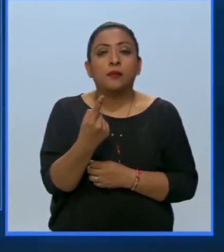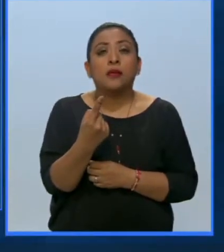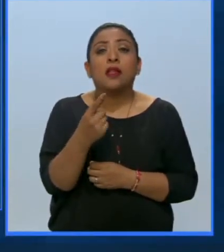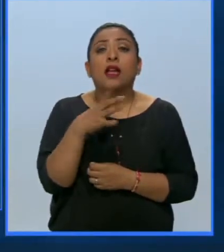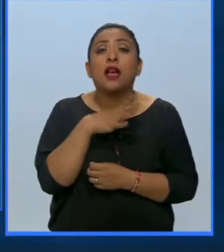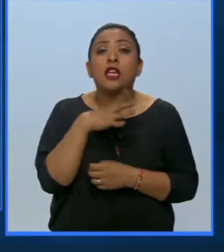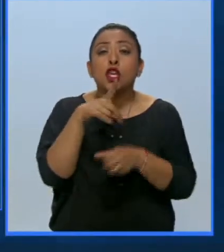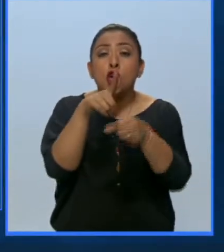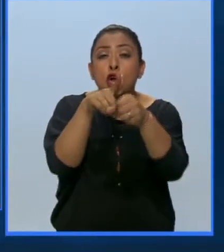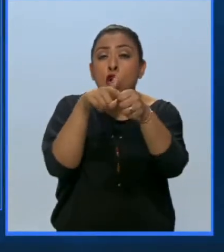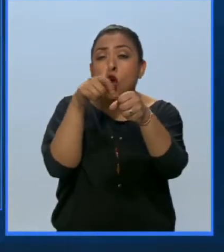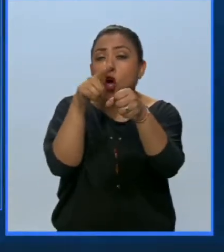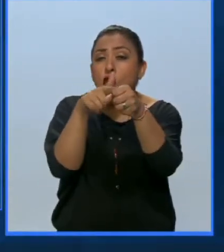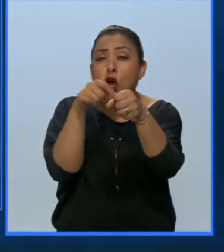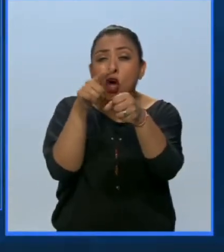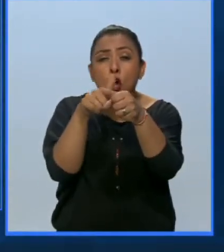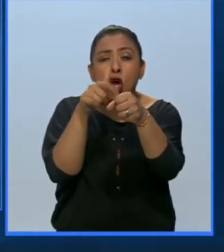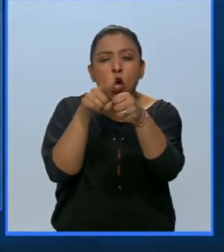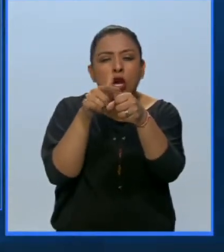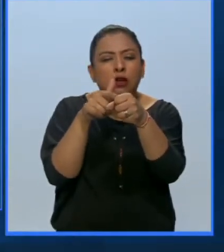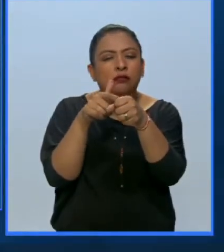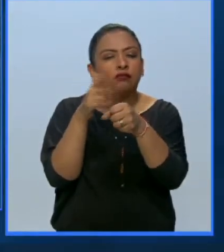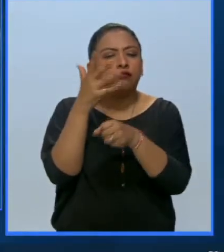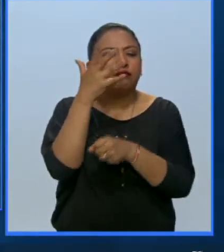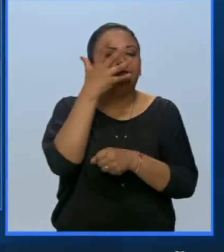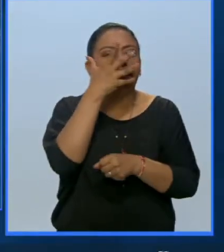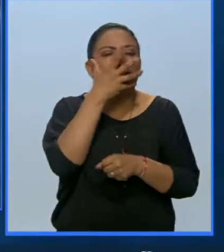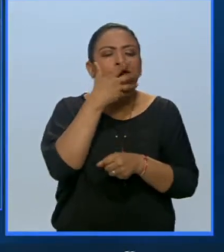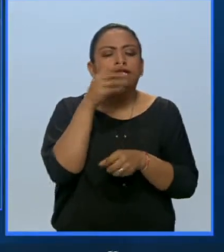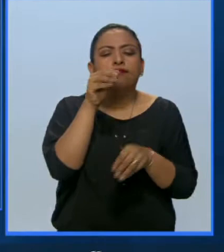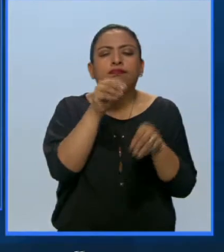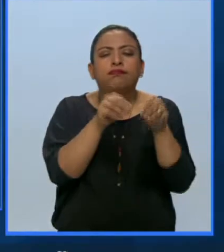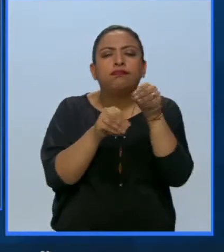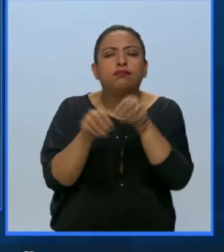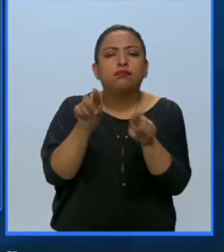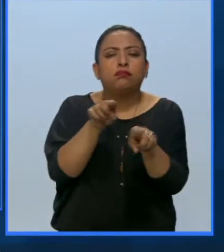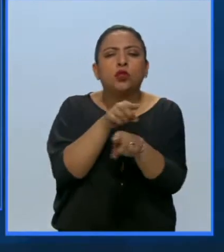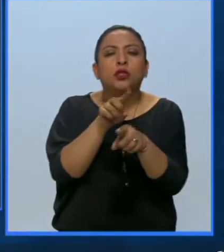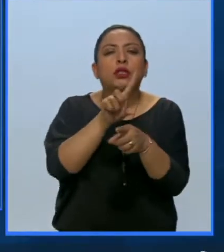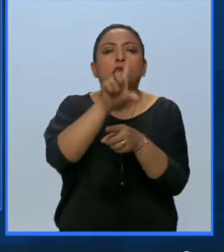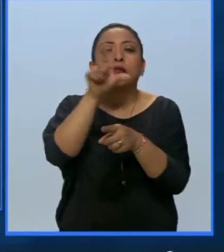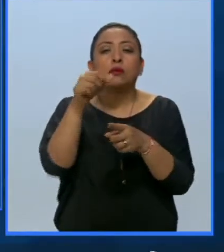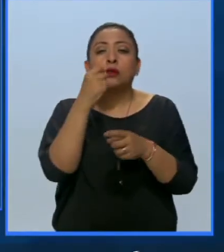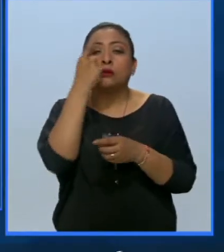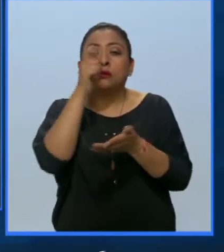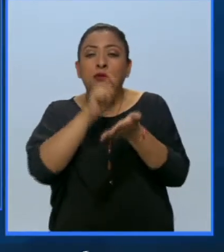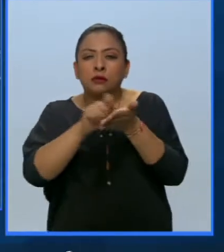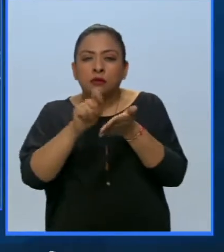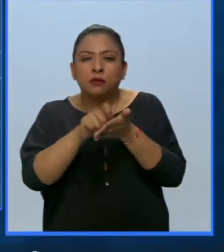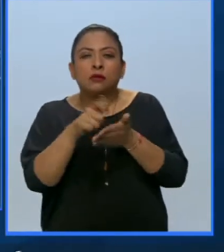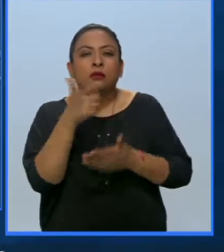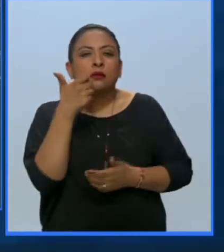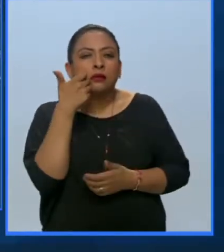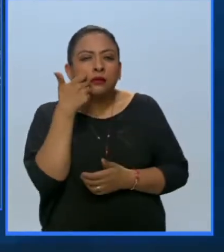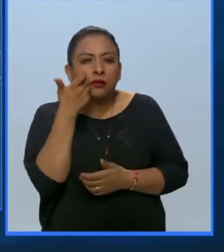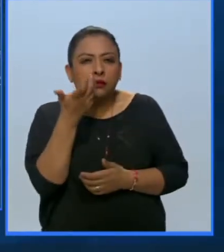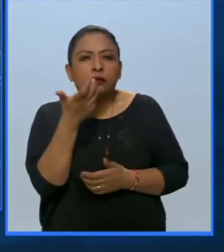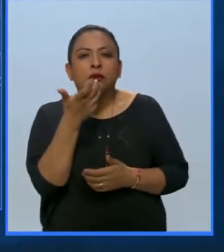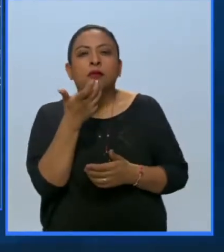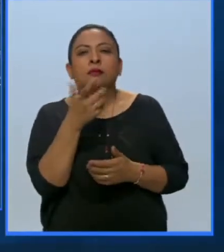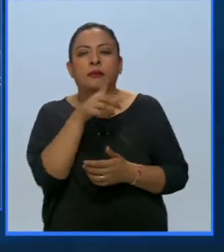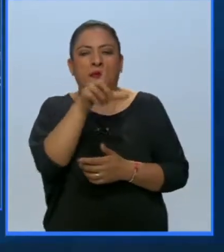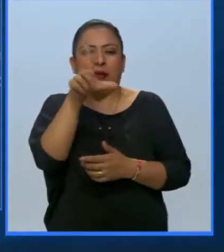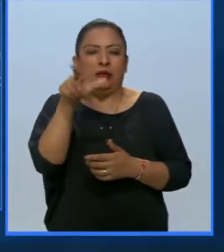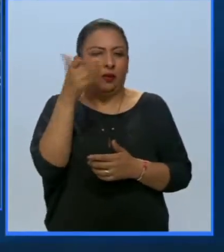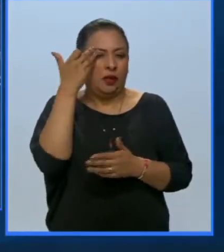maneja los colores de una manera maravillosa, que eso yo creo que da lugar a que luego compositores más adelante, ya